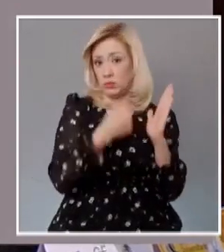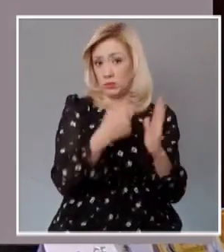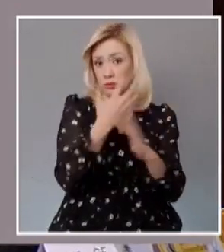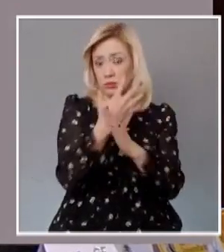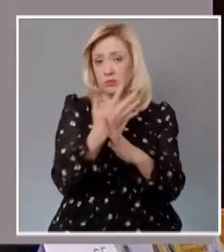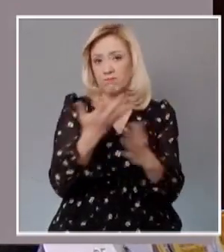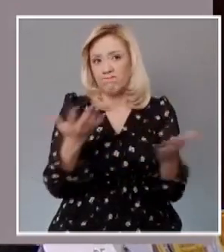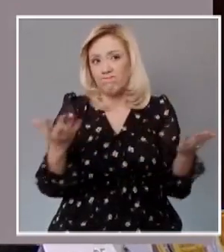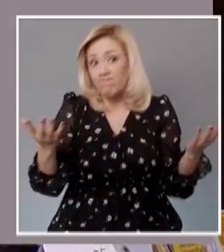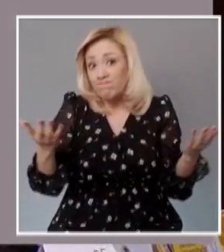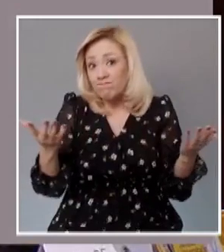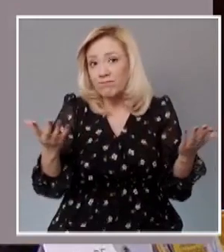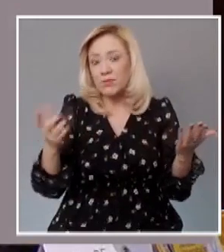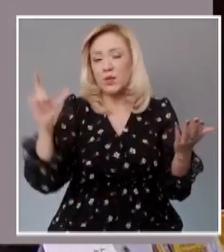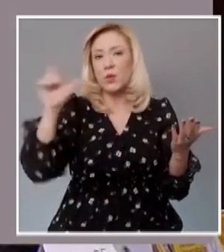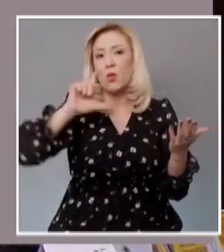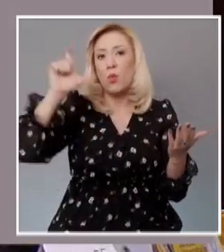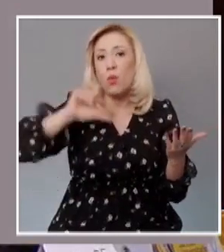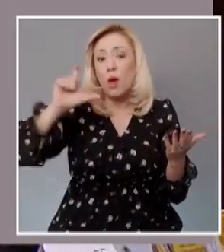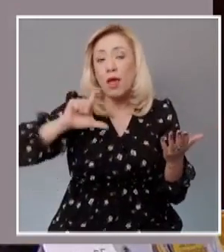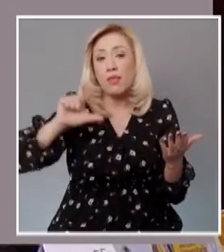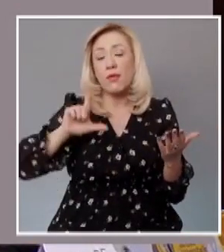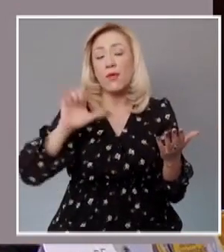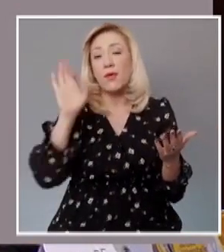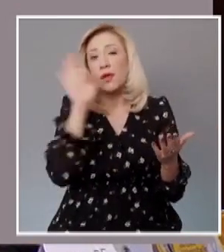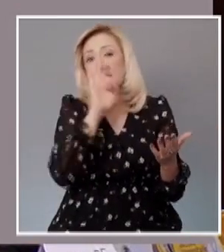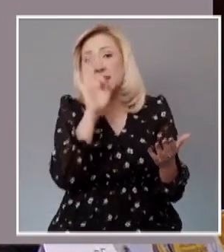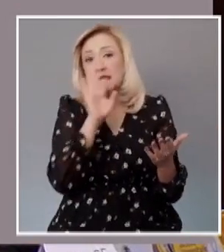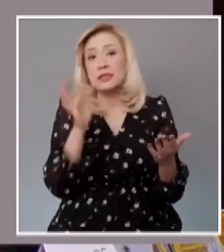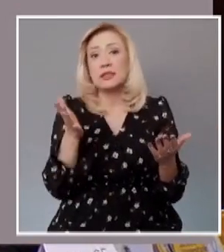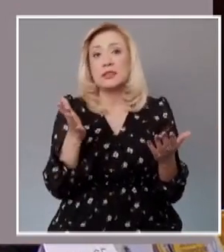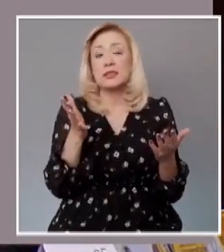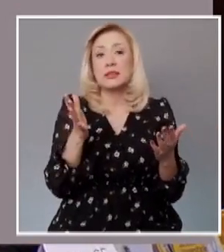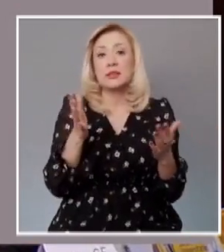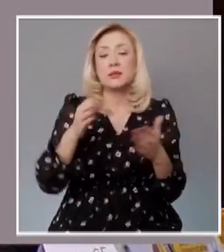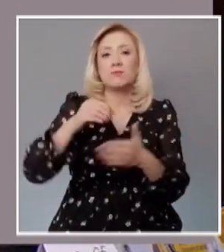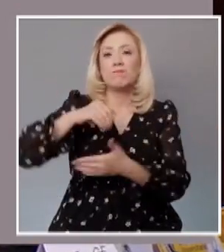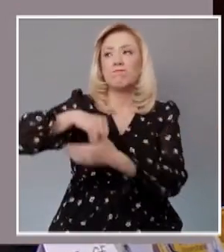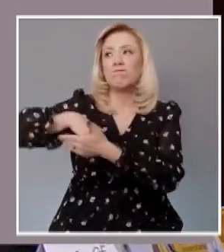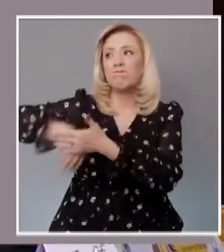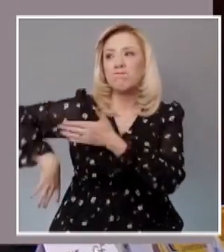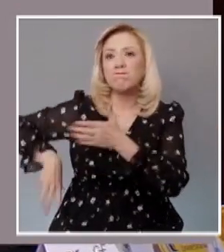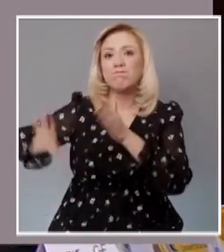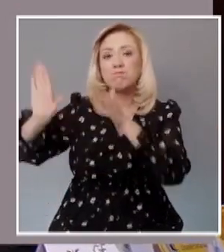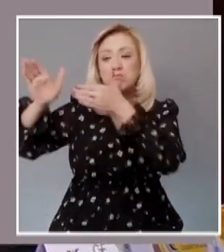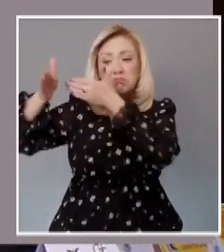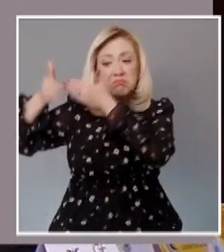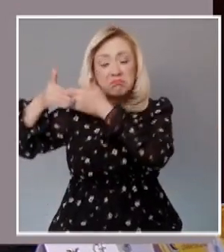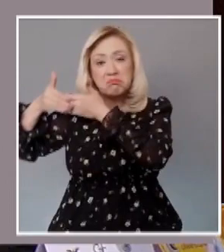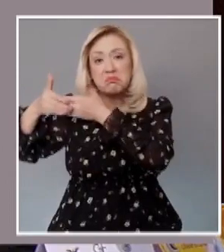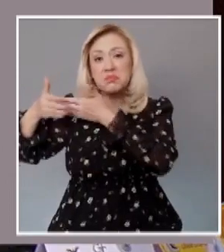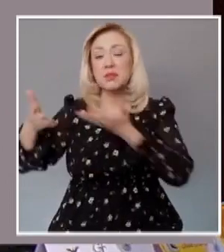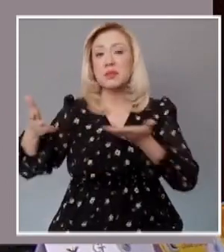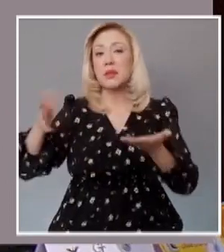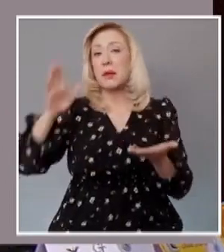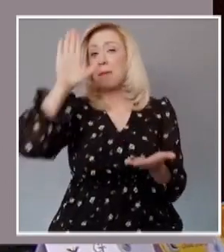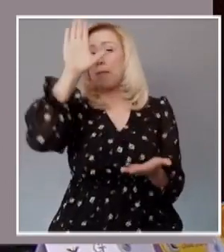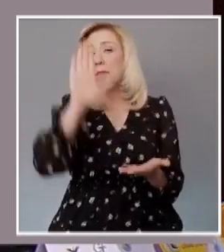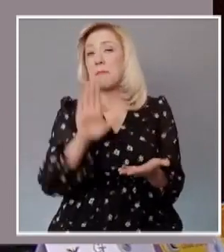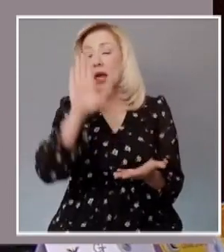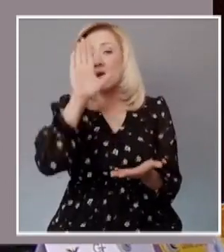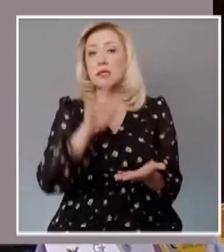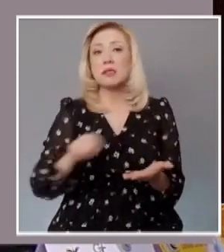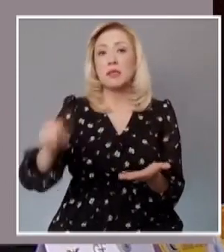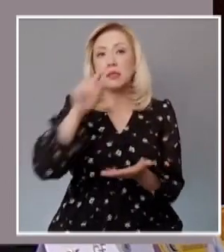cuando ésta se ve envuelta en un halo de opacidad, se corre el riesgo de comprometer gravemente la